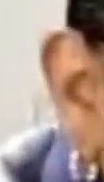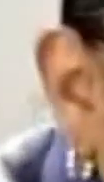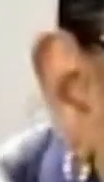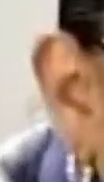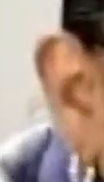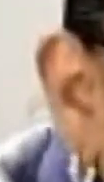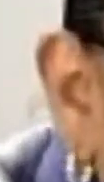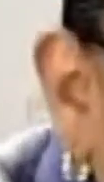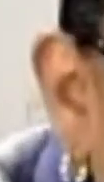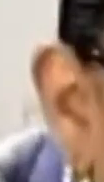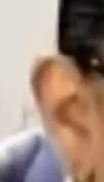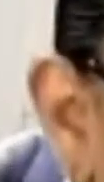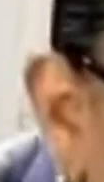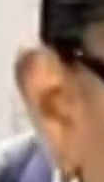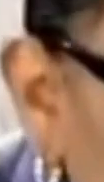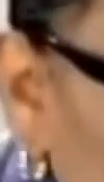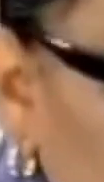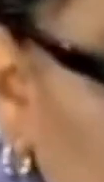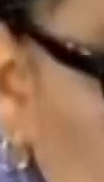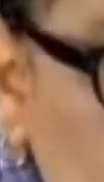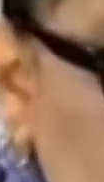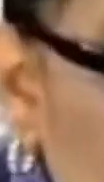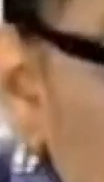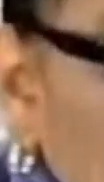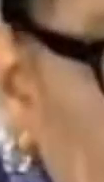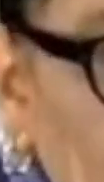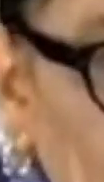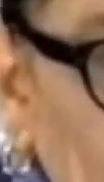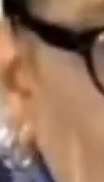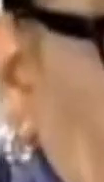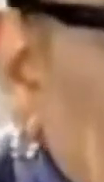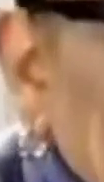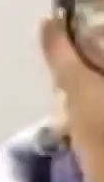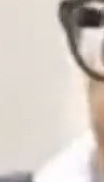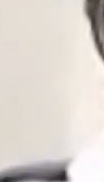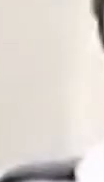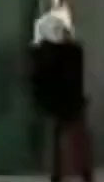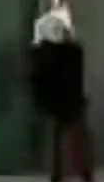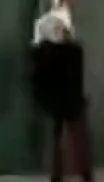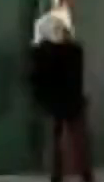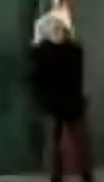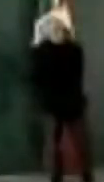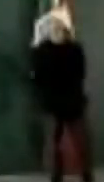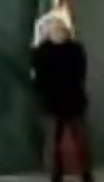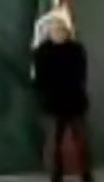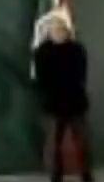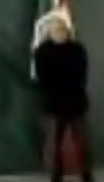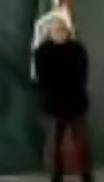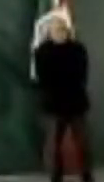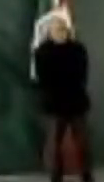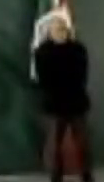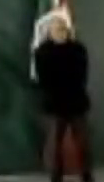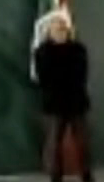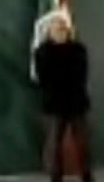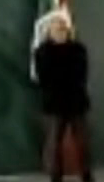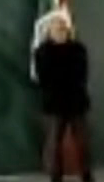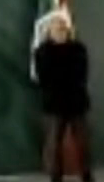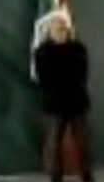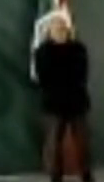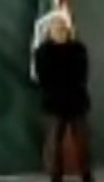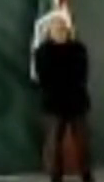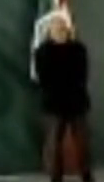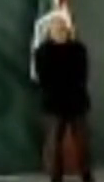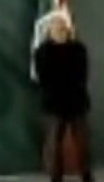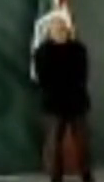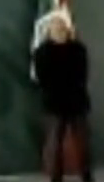el 31 de diciembre. Están participando los estados que aquí se ven en la